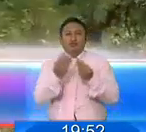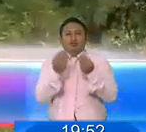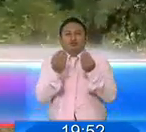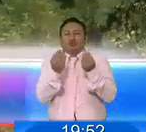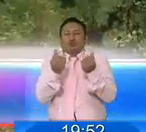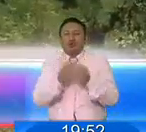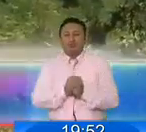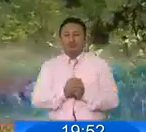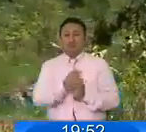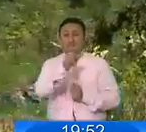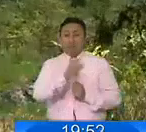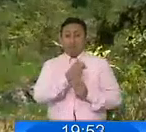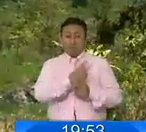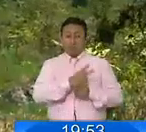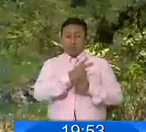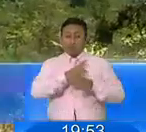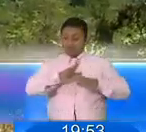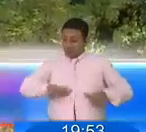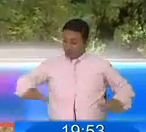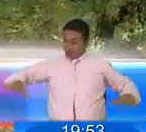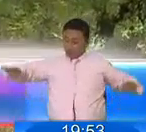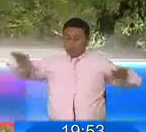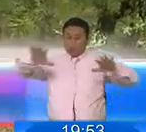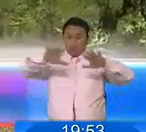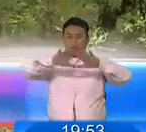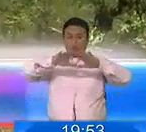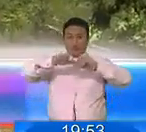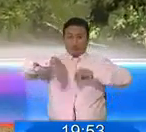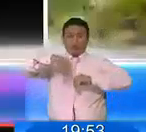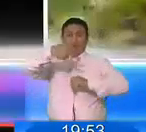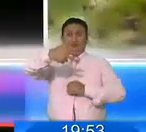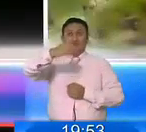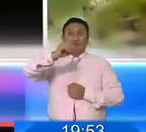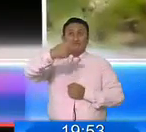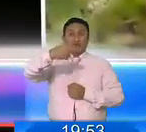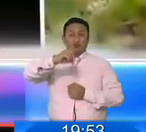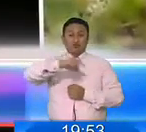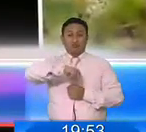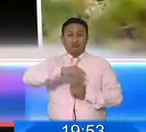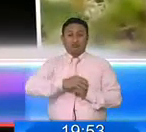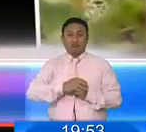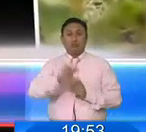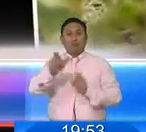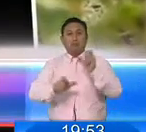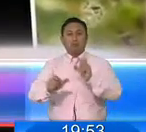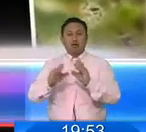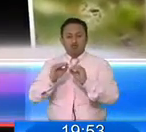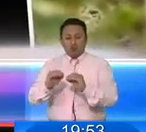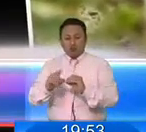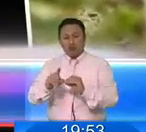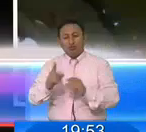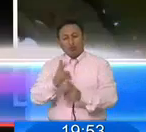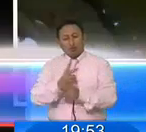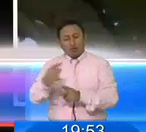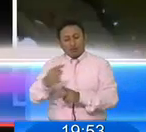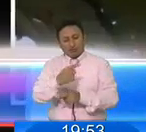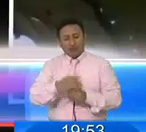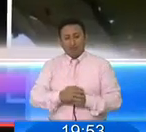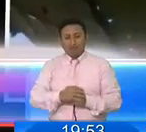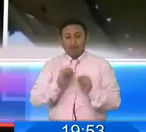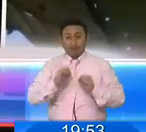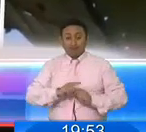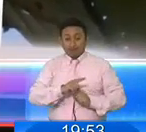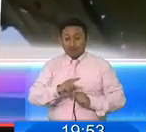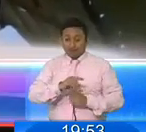quienes protegen esta zona que forma parte de las des privaciones del choco intentan generar conciencia en propios y extraños para que